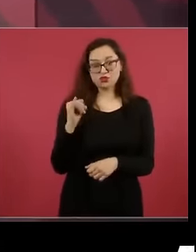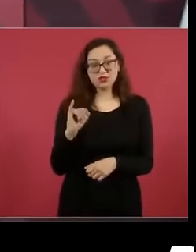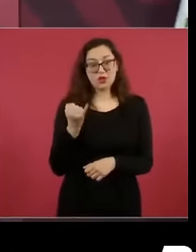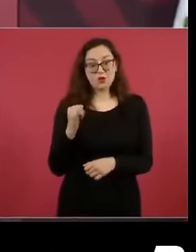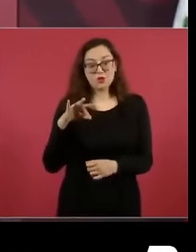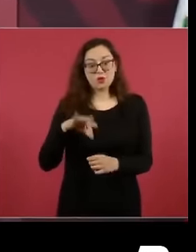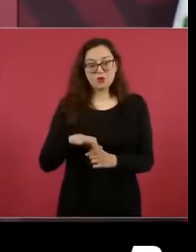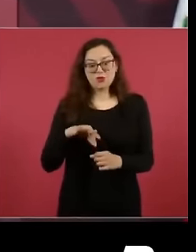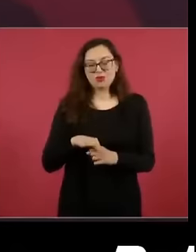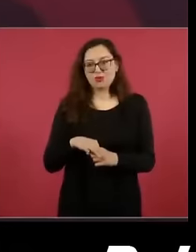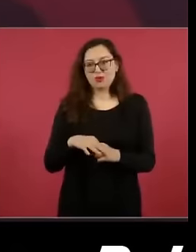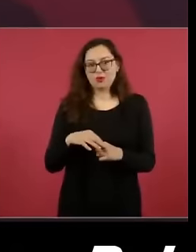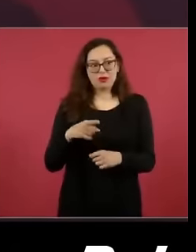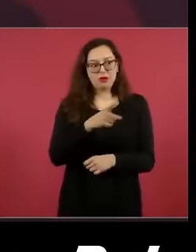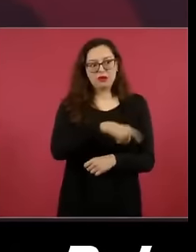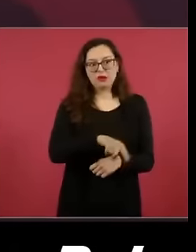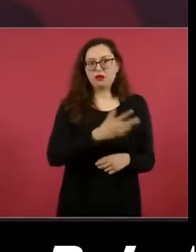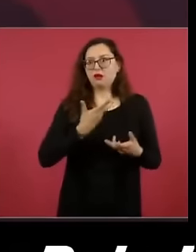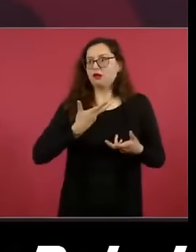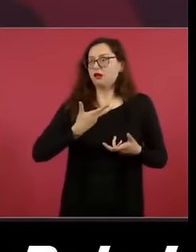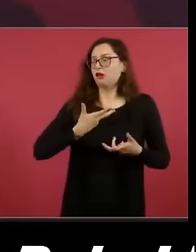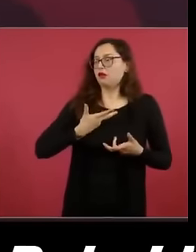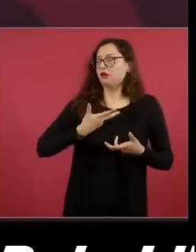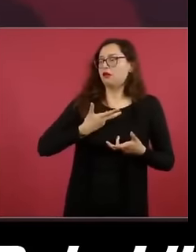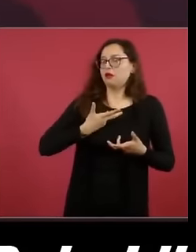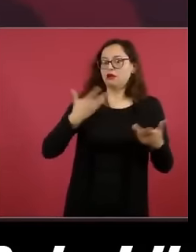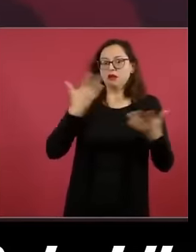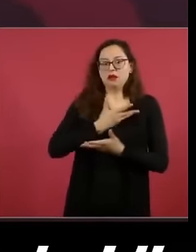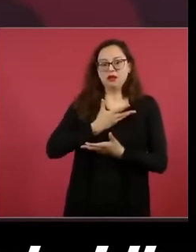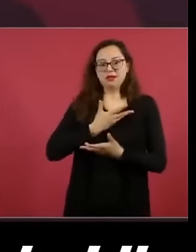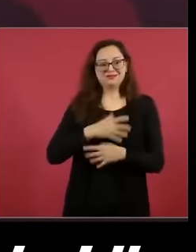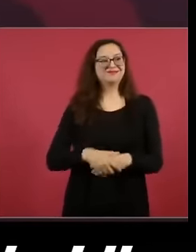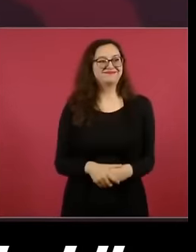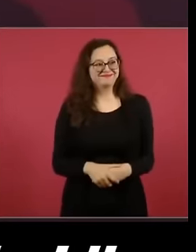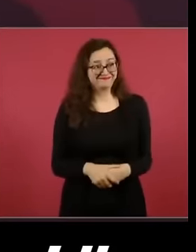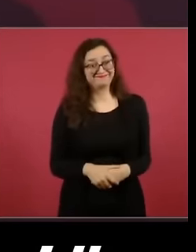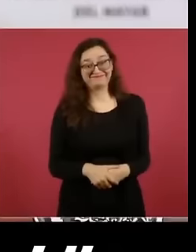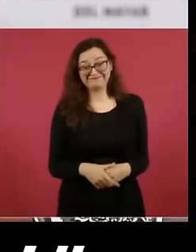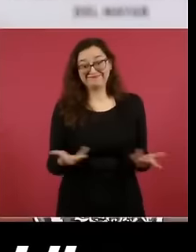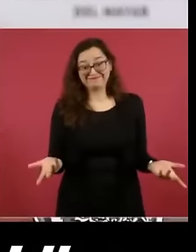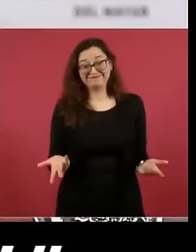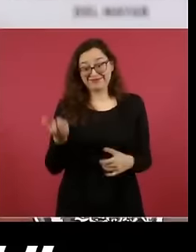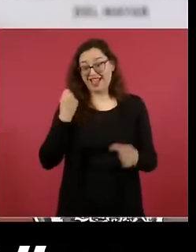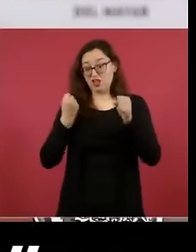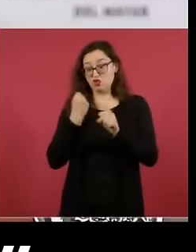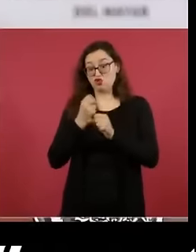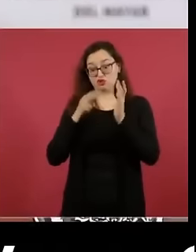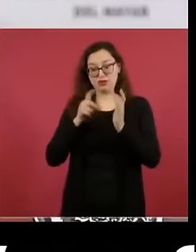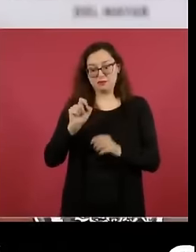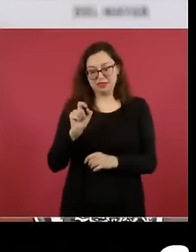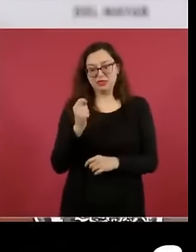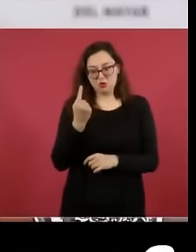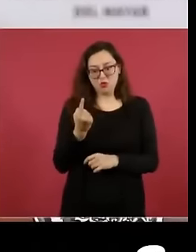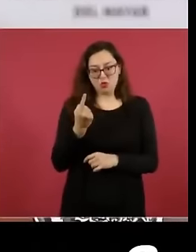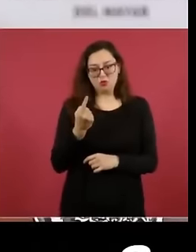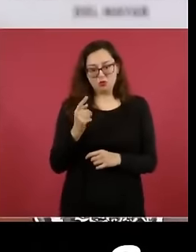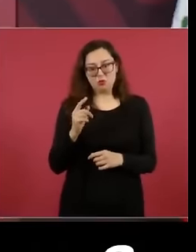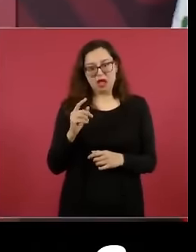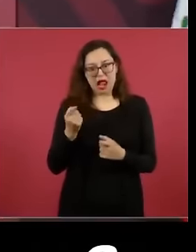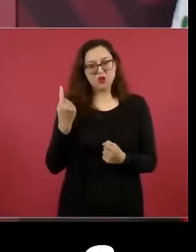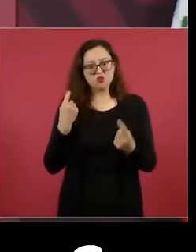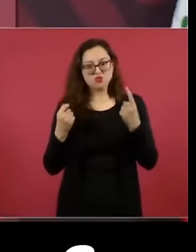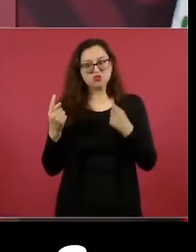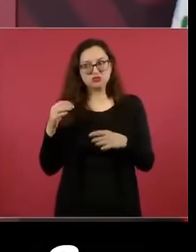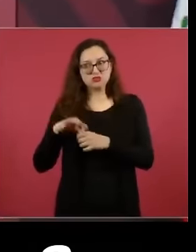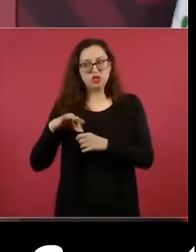ahora ya me tienes leyendo un libro otro de política tratando de informarme un poquito más tratando de dar una noticia más clara tratando de de buscar palabras